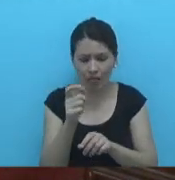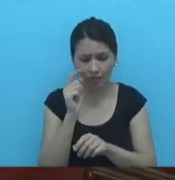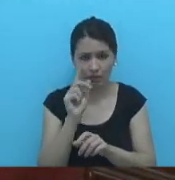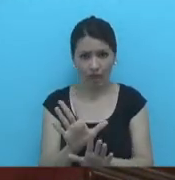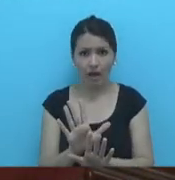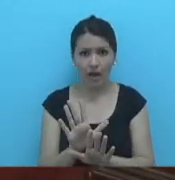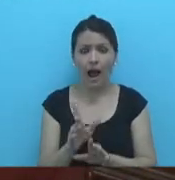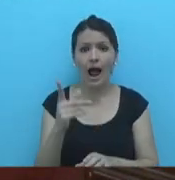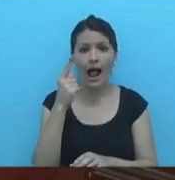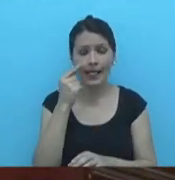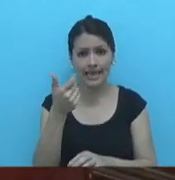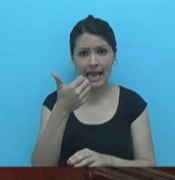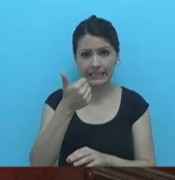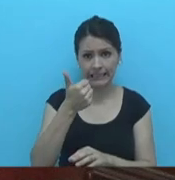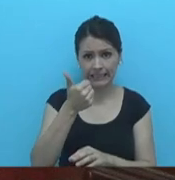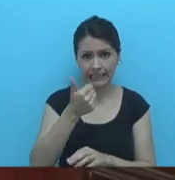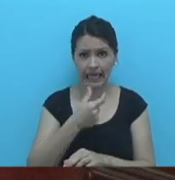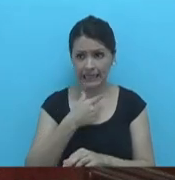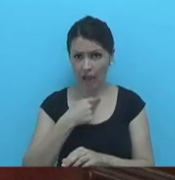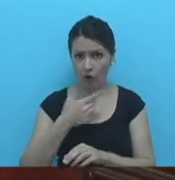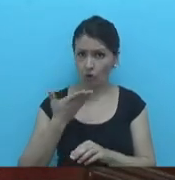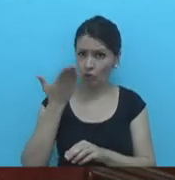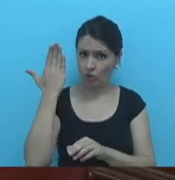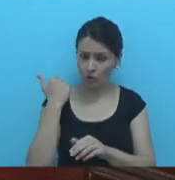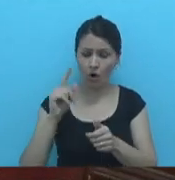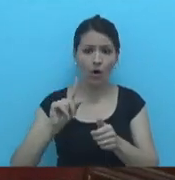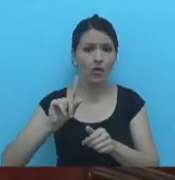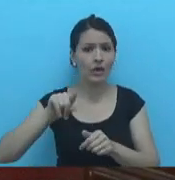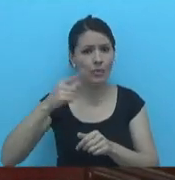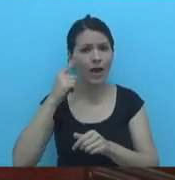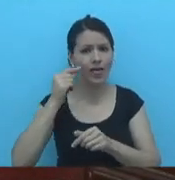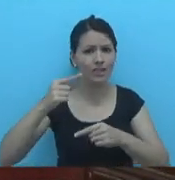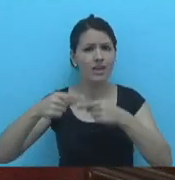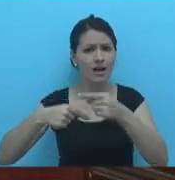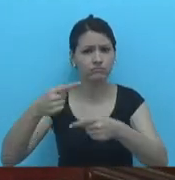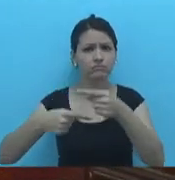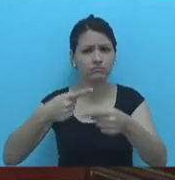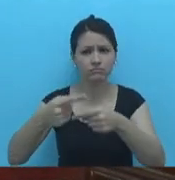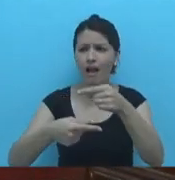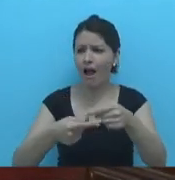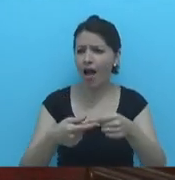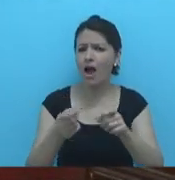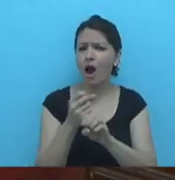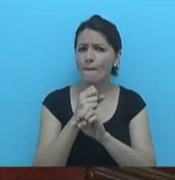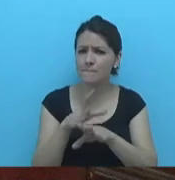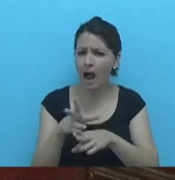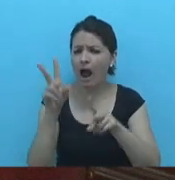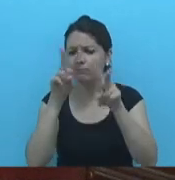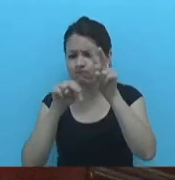el 6 de agosto, el día de la tragedia, sino en los días sucesivos, hasta que se pudo